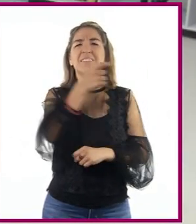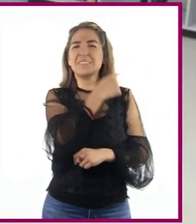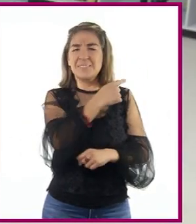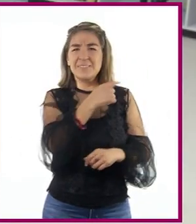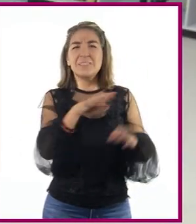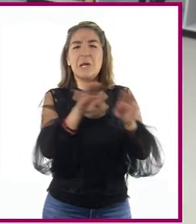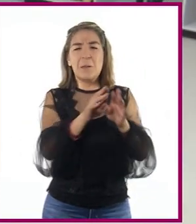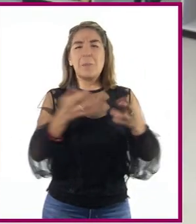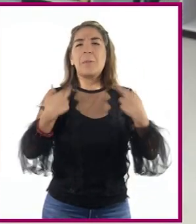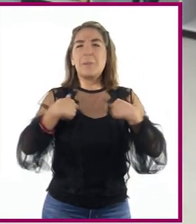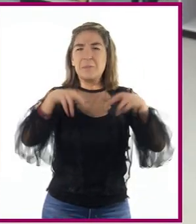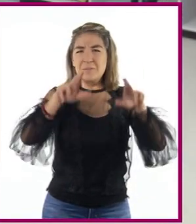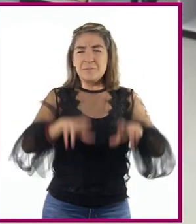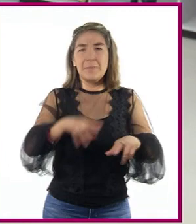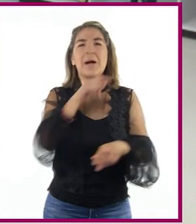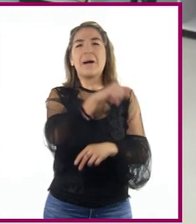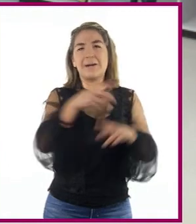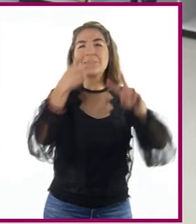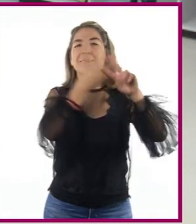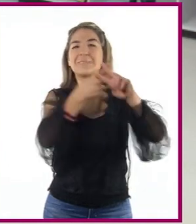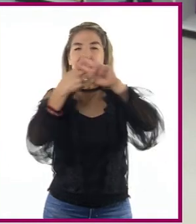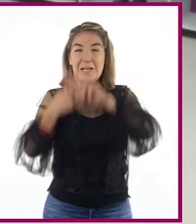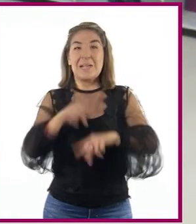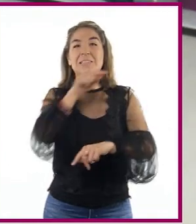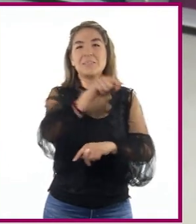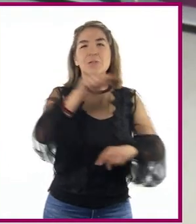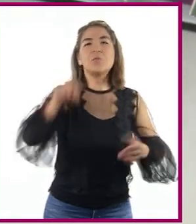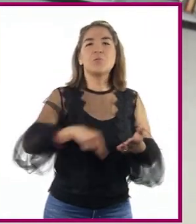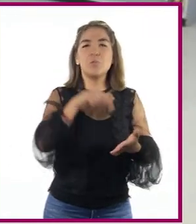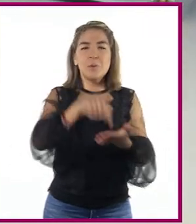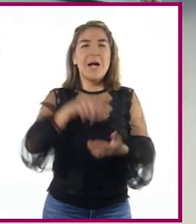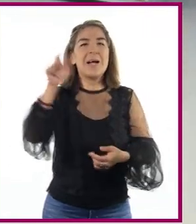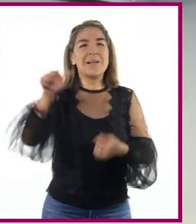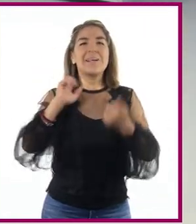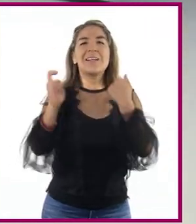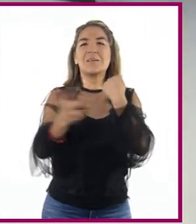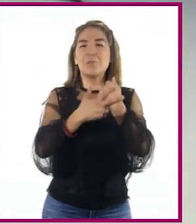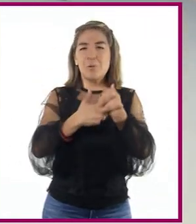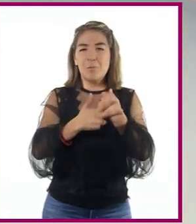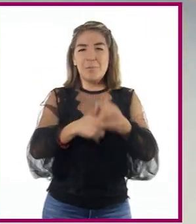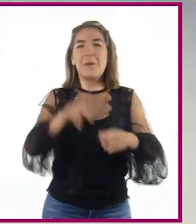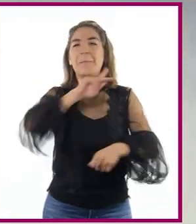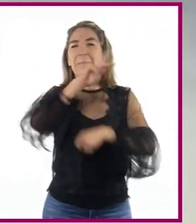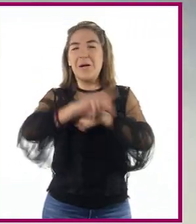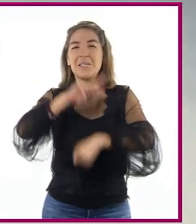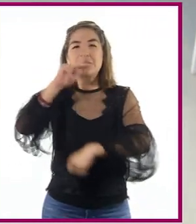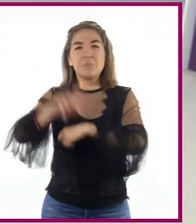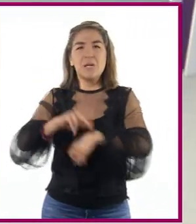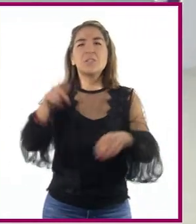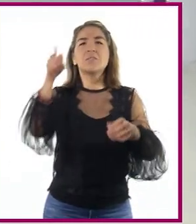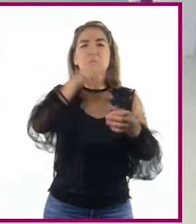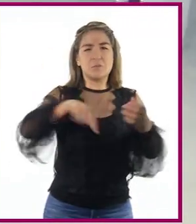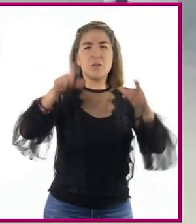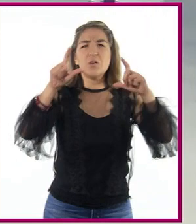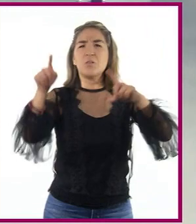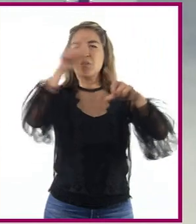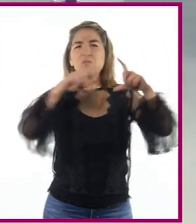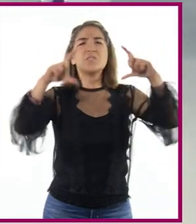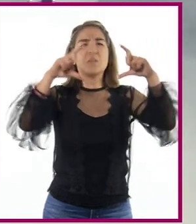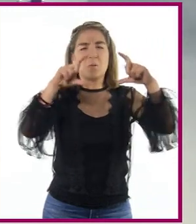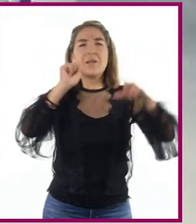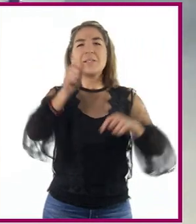Las estrellas simbolizan los pueblos de Europa. Forman un círculo para representar la unión y son